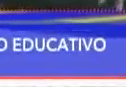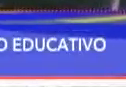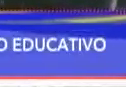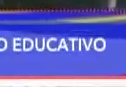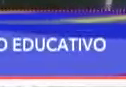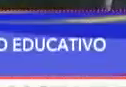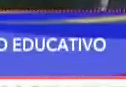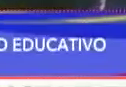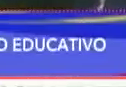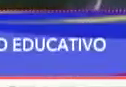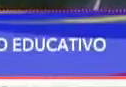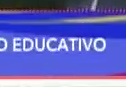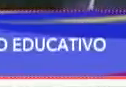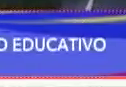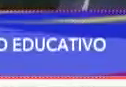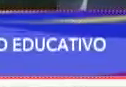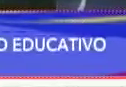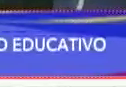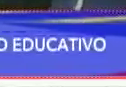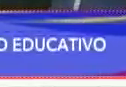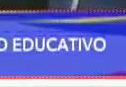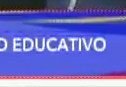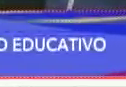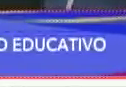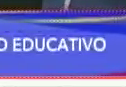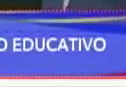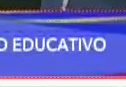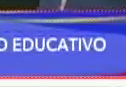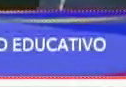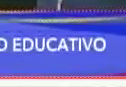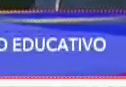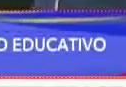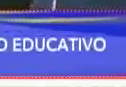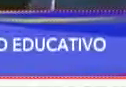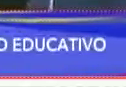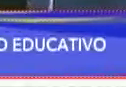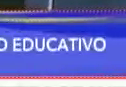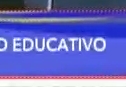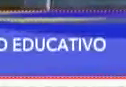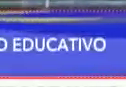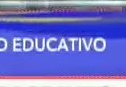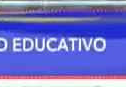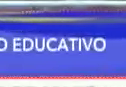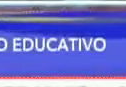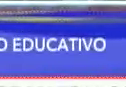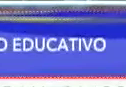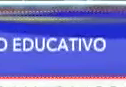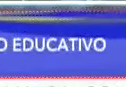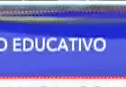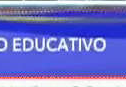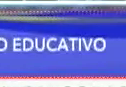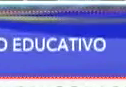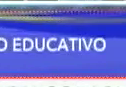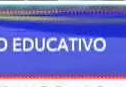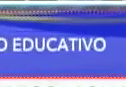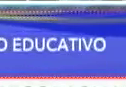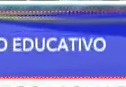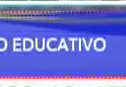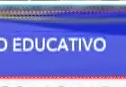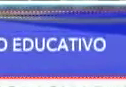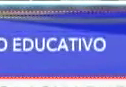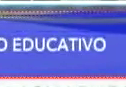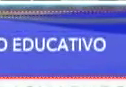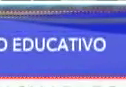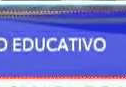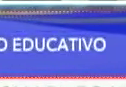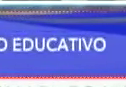rosa comenzando con este plan bello una gota de amor en resistencia y dónde vamos a llegar a todos los rincones del